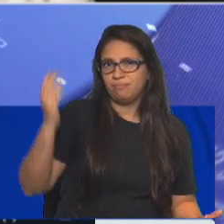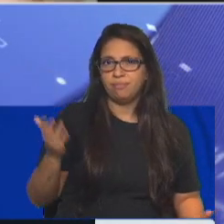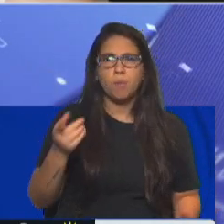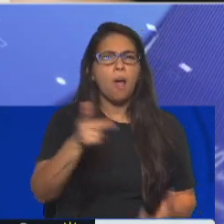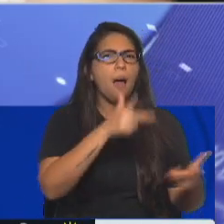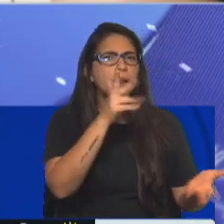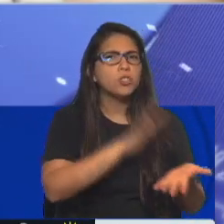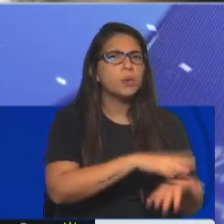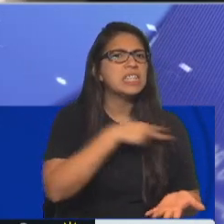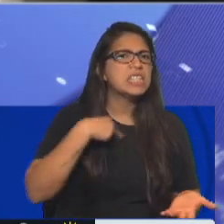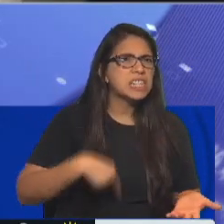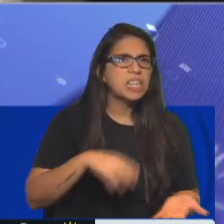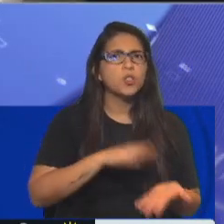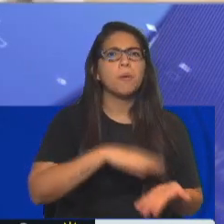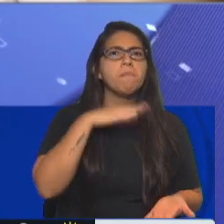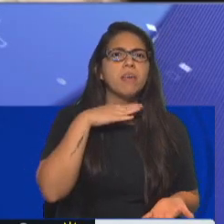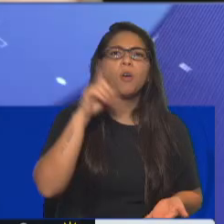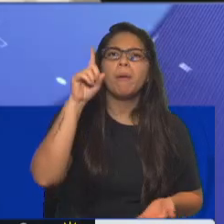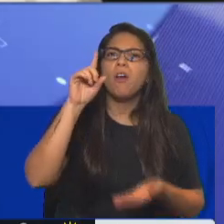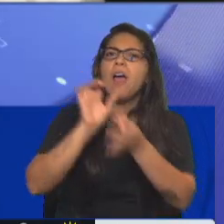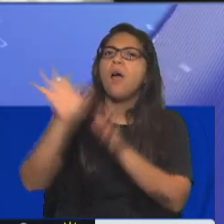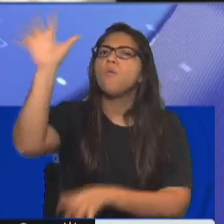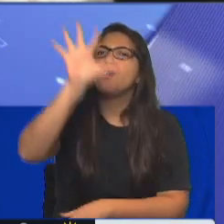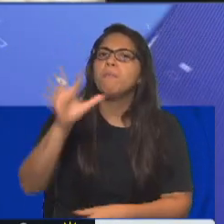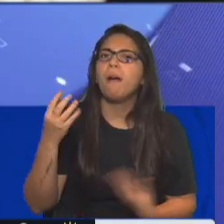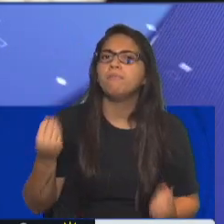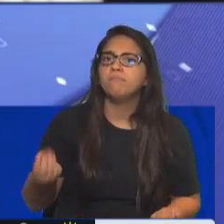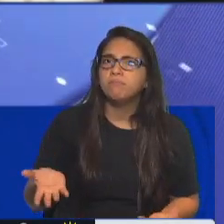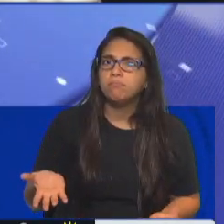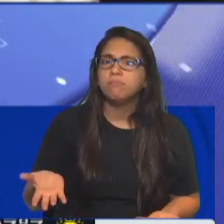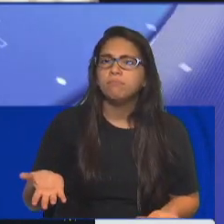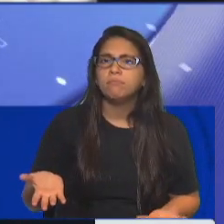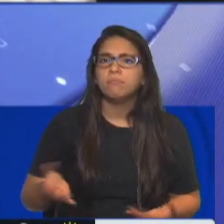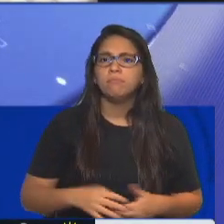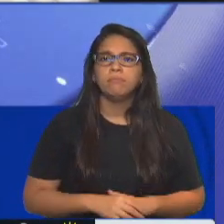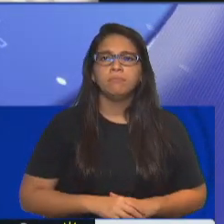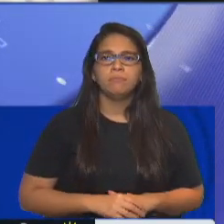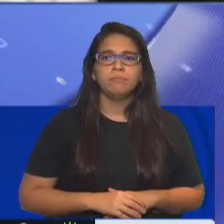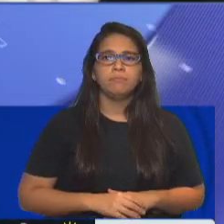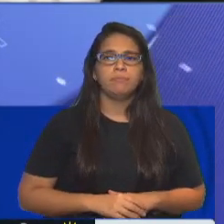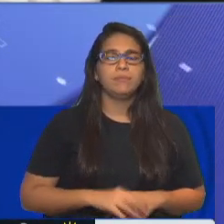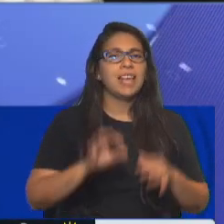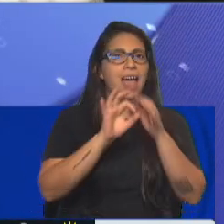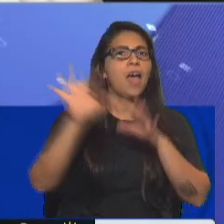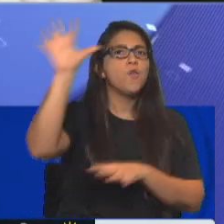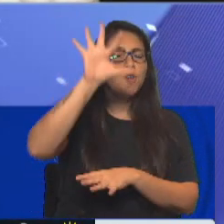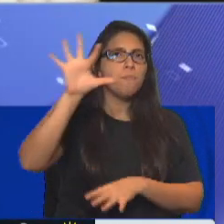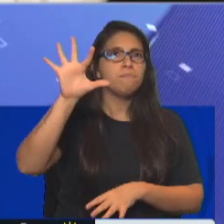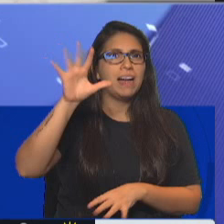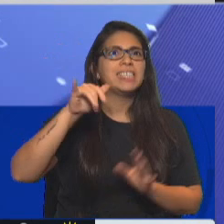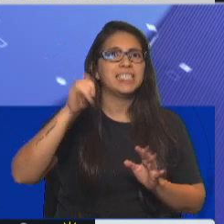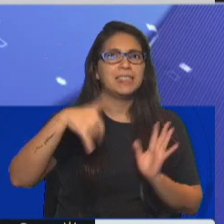México. ¿Y Europa? sí creo que Europa es de las más afectadas, pero